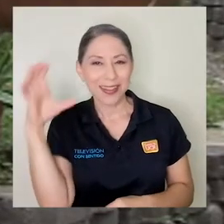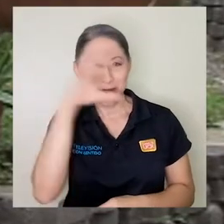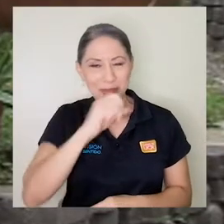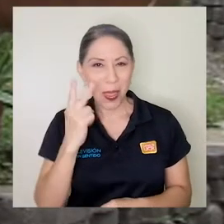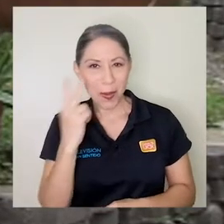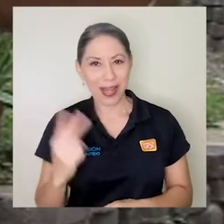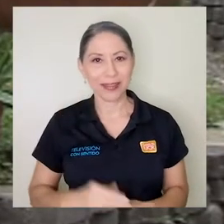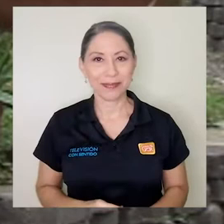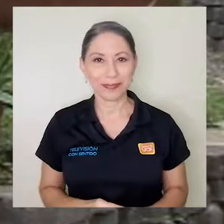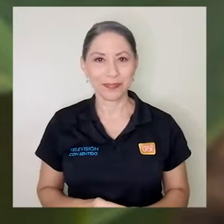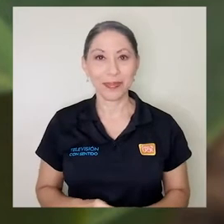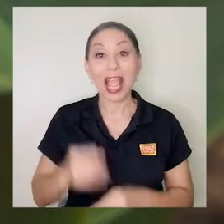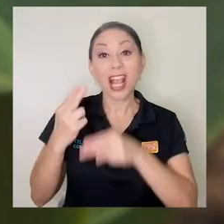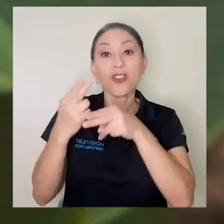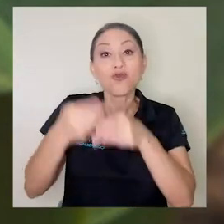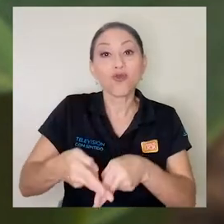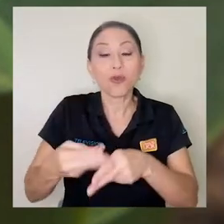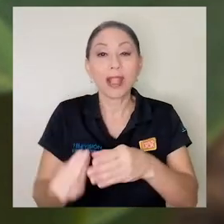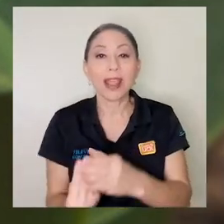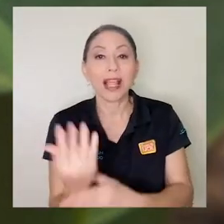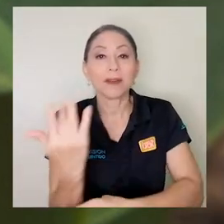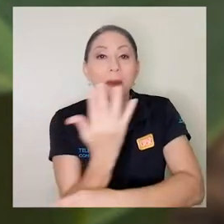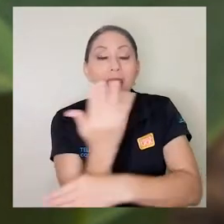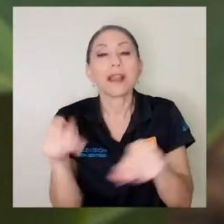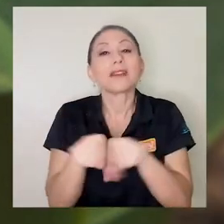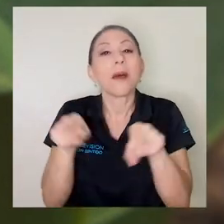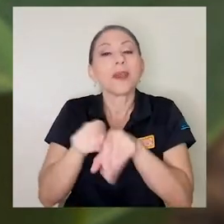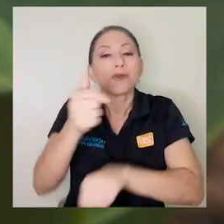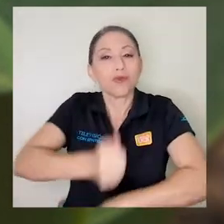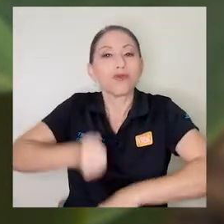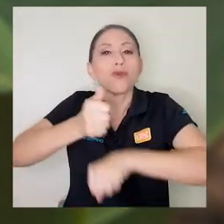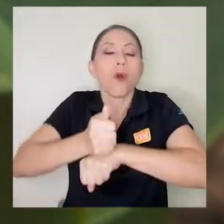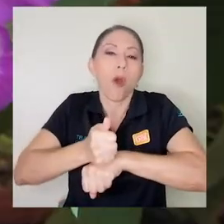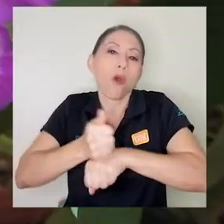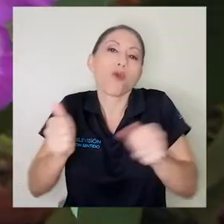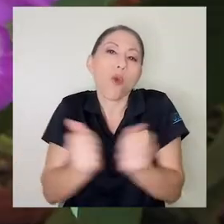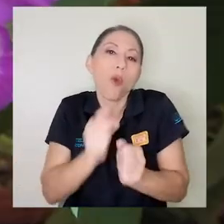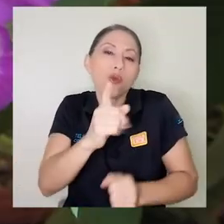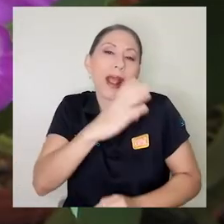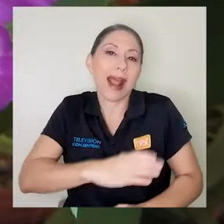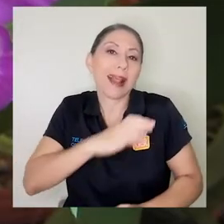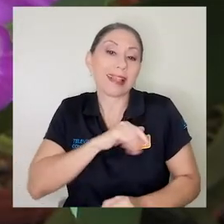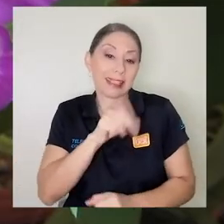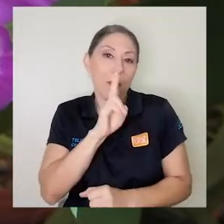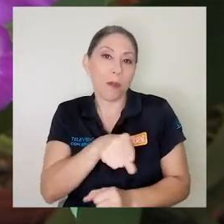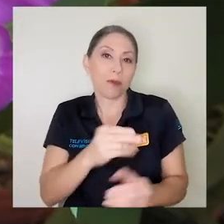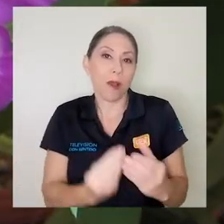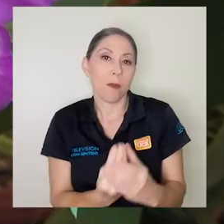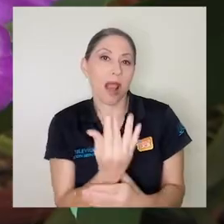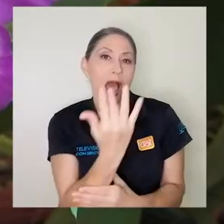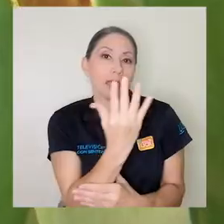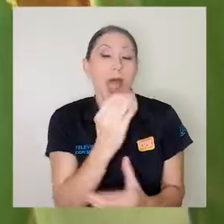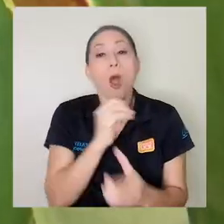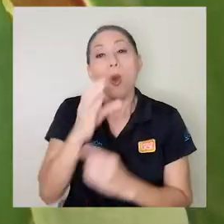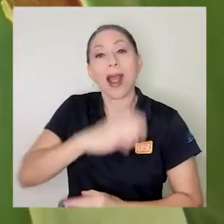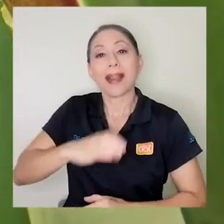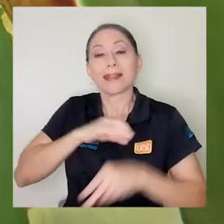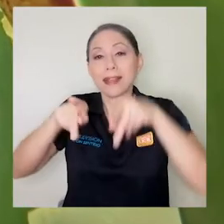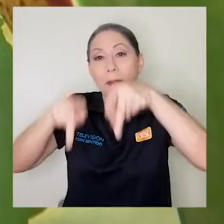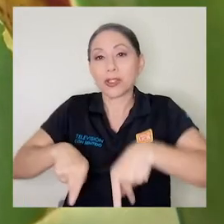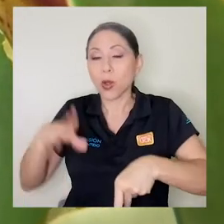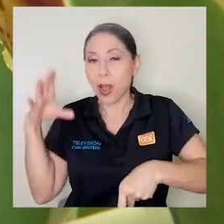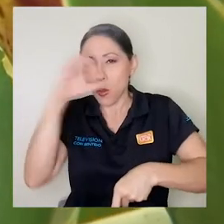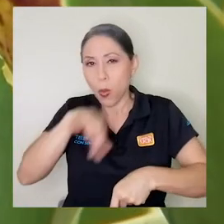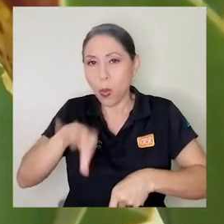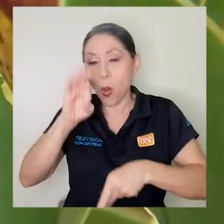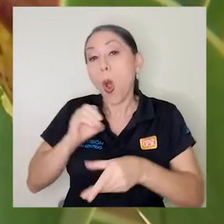fácil de ver. El nombre de las plantas también se define de acuerdo con alguna característica de esta, la persona que la